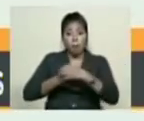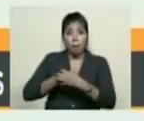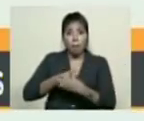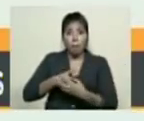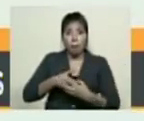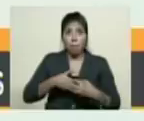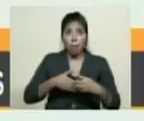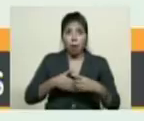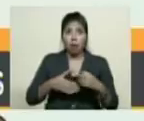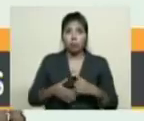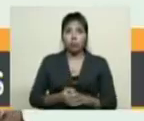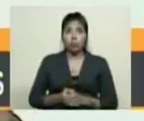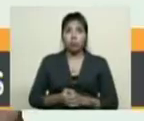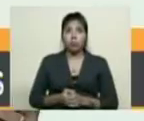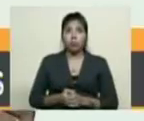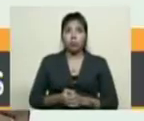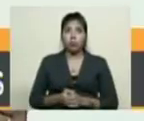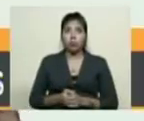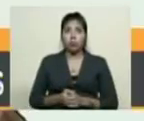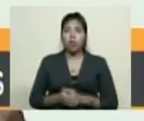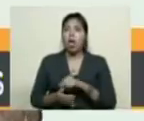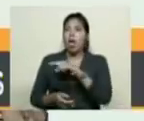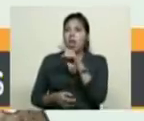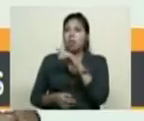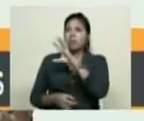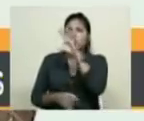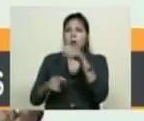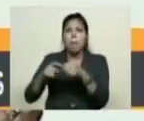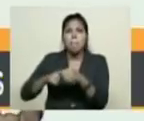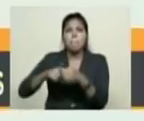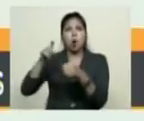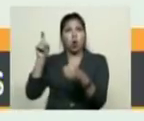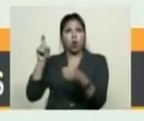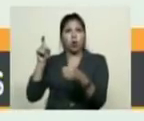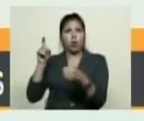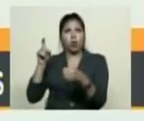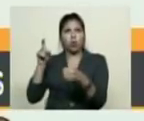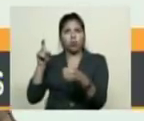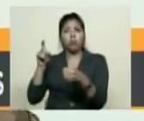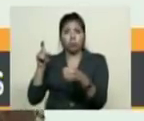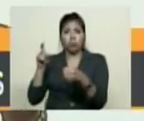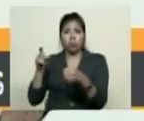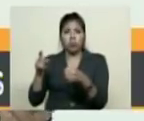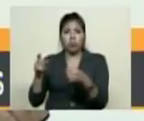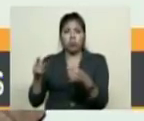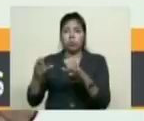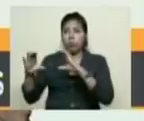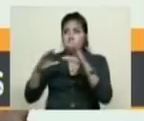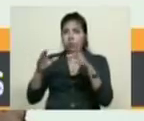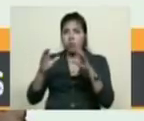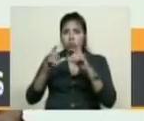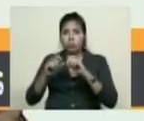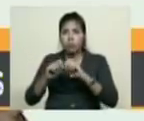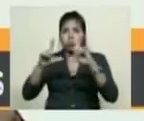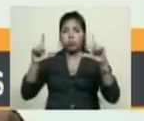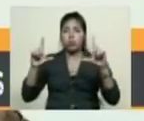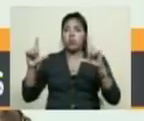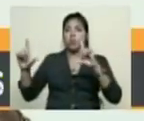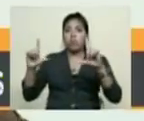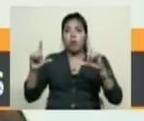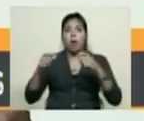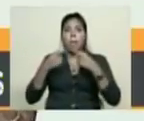han dicho que se van a retirar. Eso se ha dejado colar en los diferentes medios de comunicación. Usted, con el presidente Chávez,